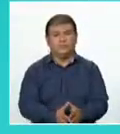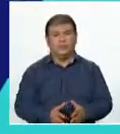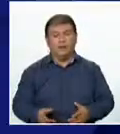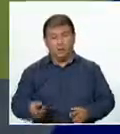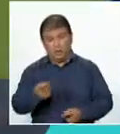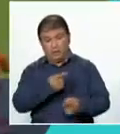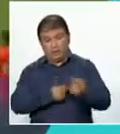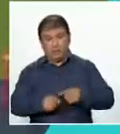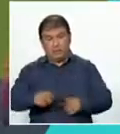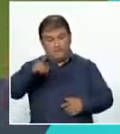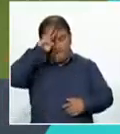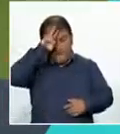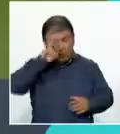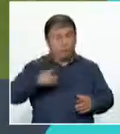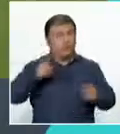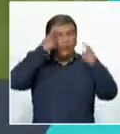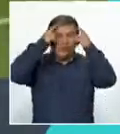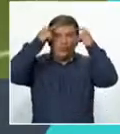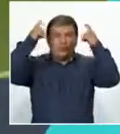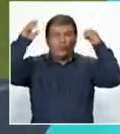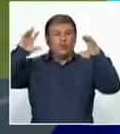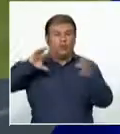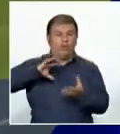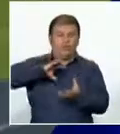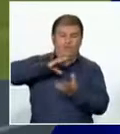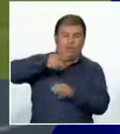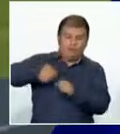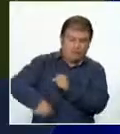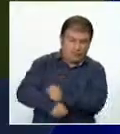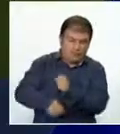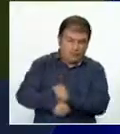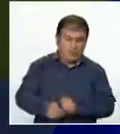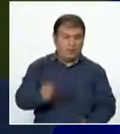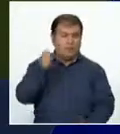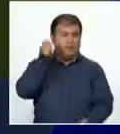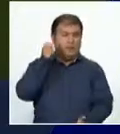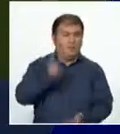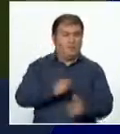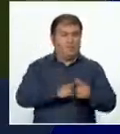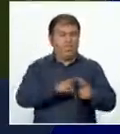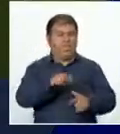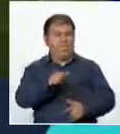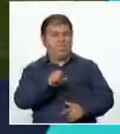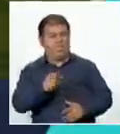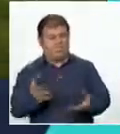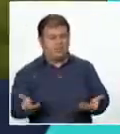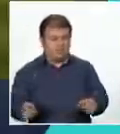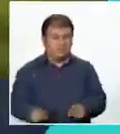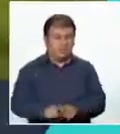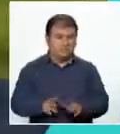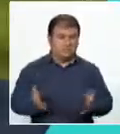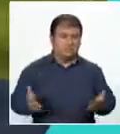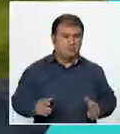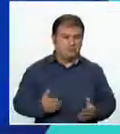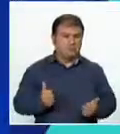Al volver, Perú aún sueña con el Mundial. La falla a favor de la bicolor, el reclamo en puntos contra